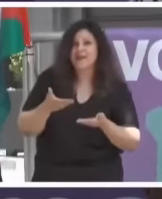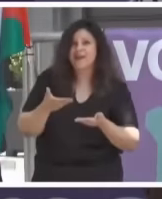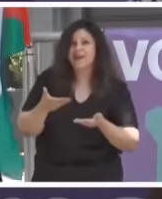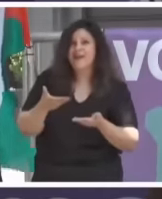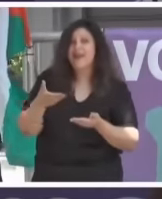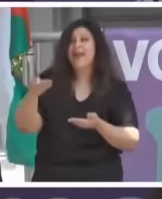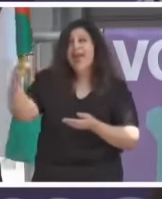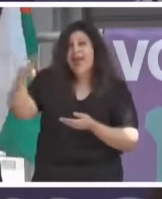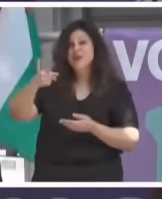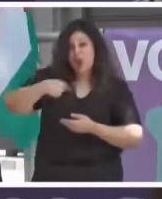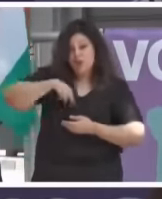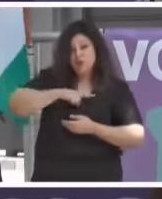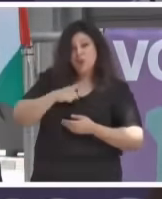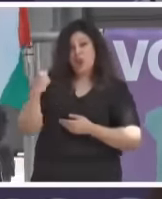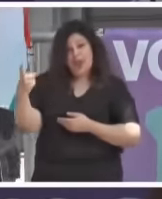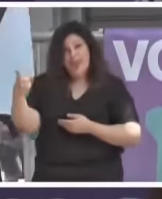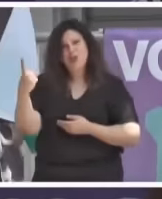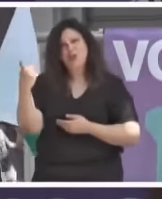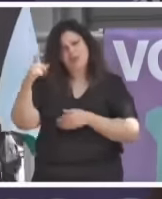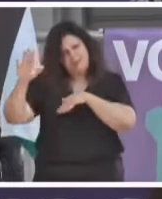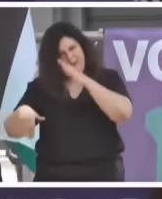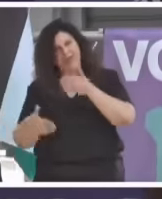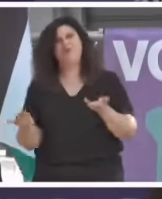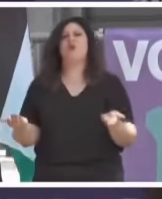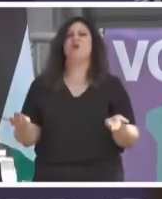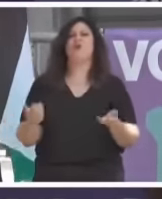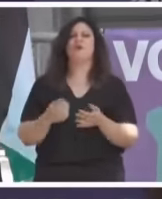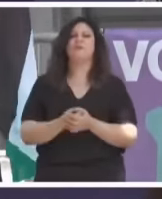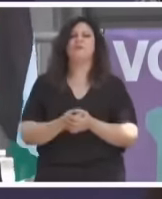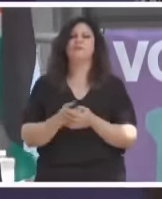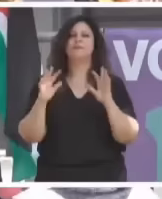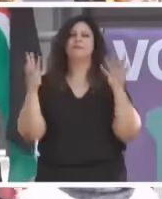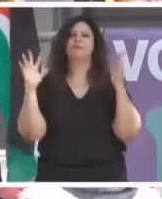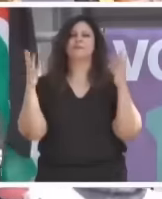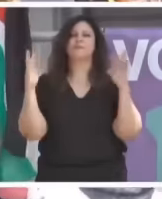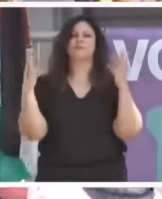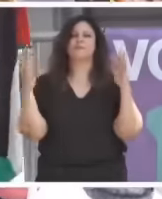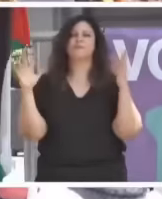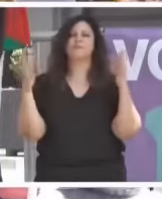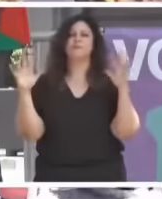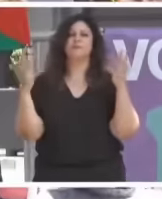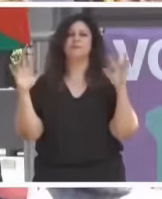ellos a nosotros, que es lo que quieren decirnos, ¿no? Claro,